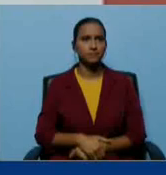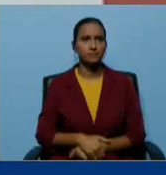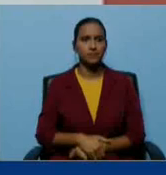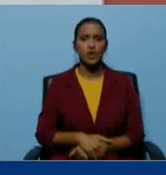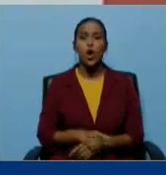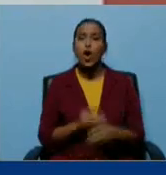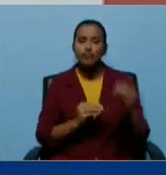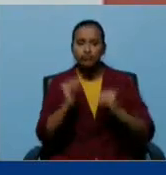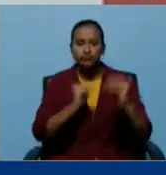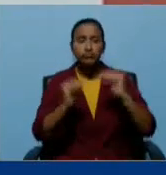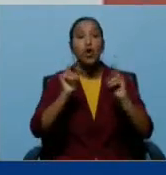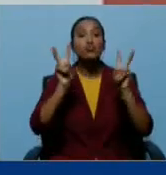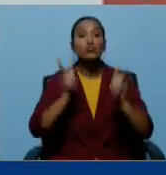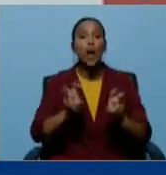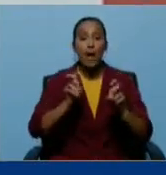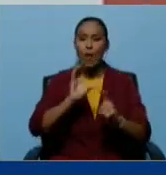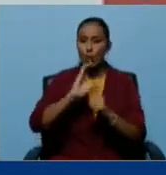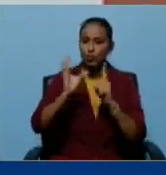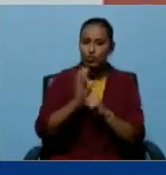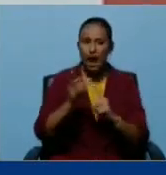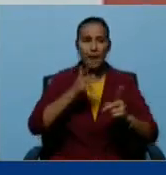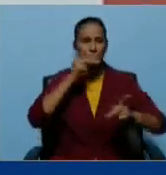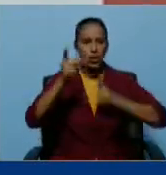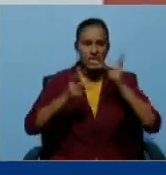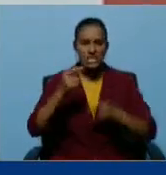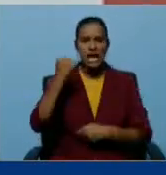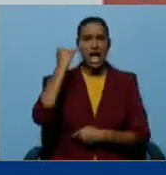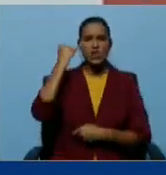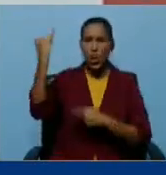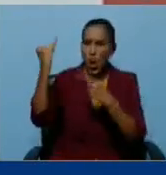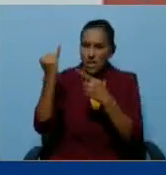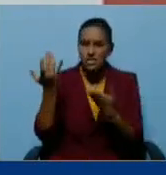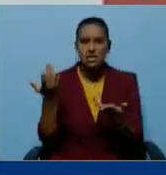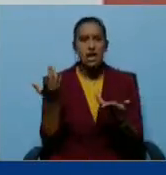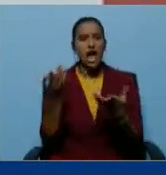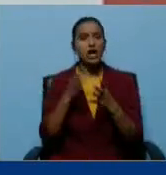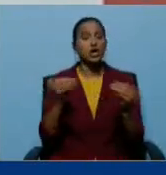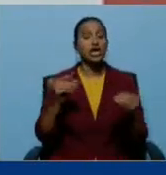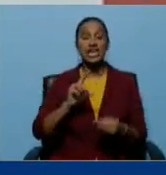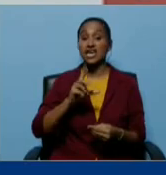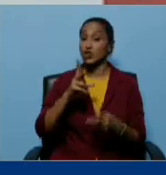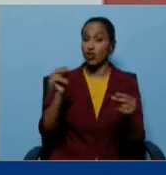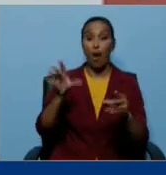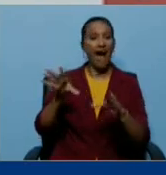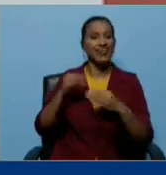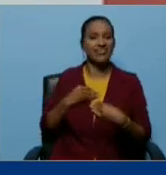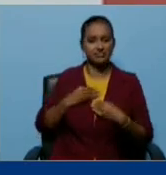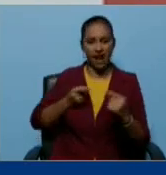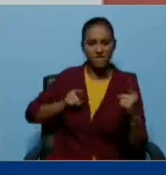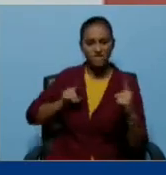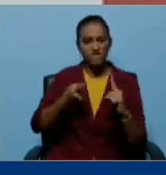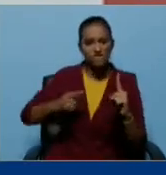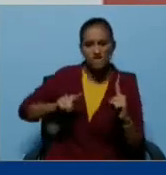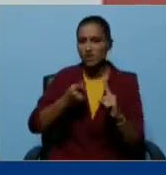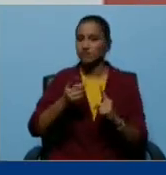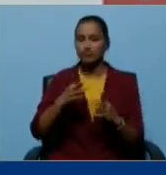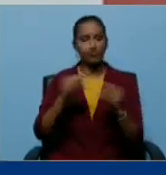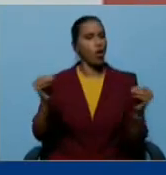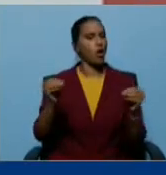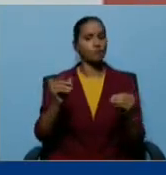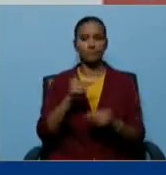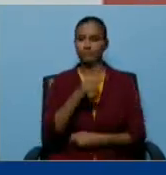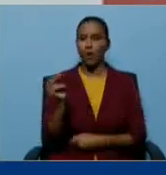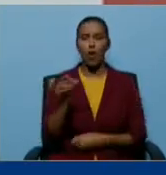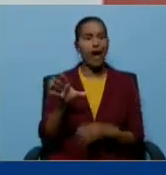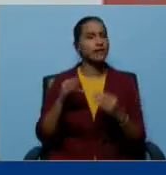Construir una nueva hegemonía cultural, política, ideológica, y no es el fascismo. El fascismo es todo